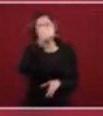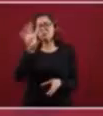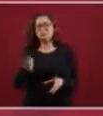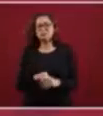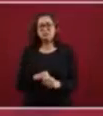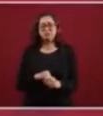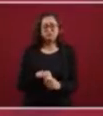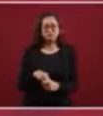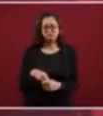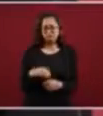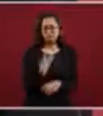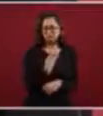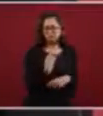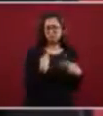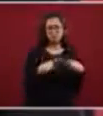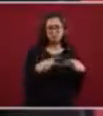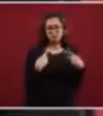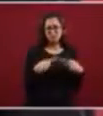Nada más.